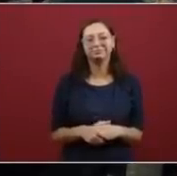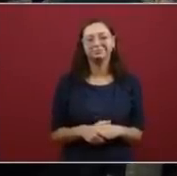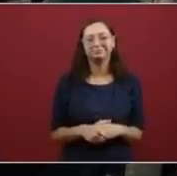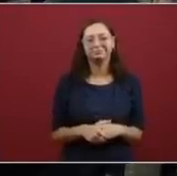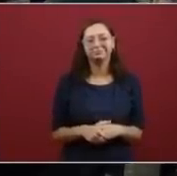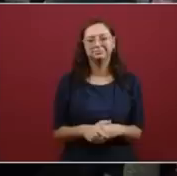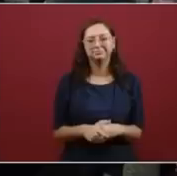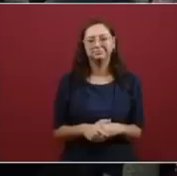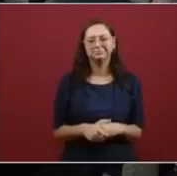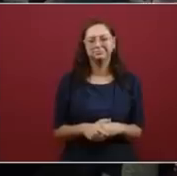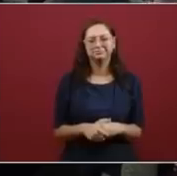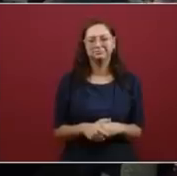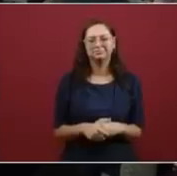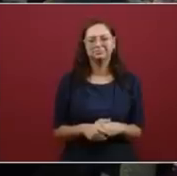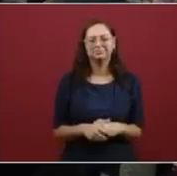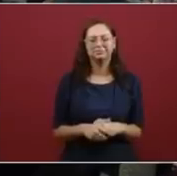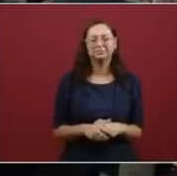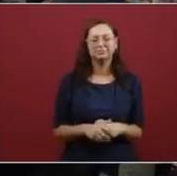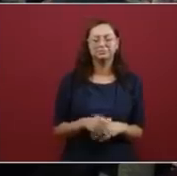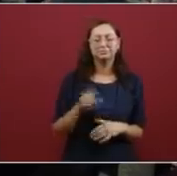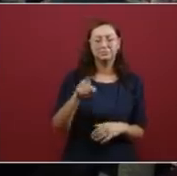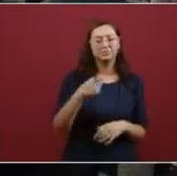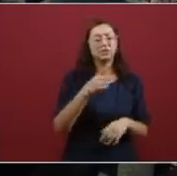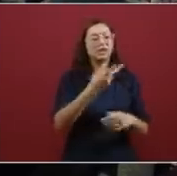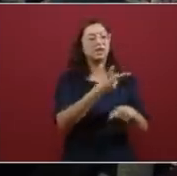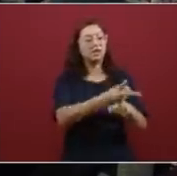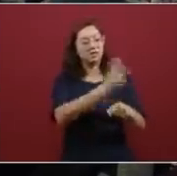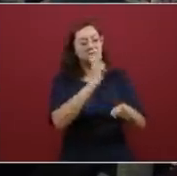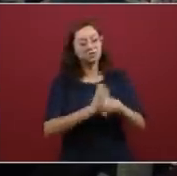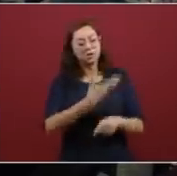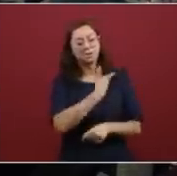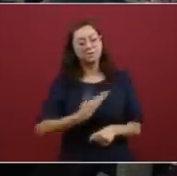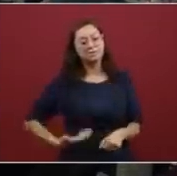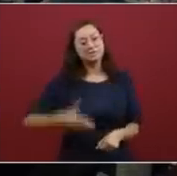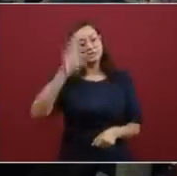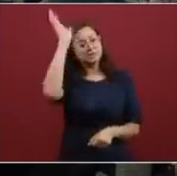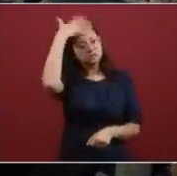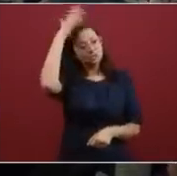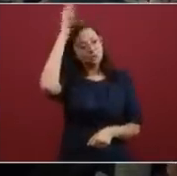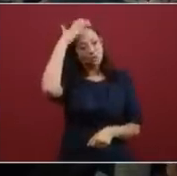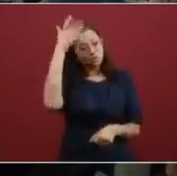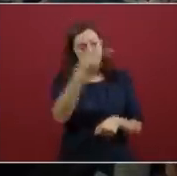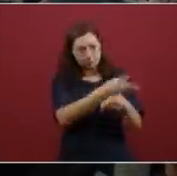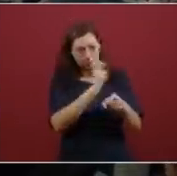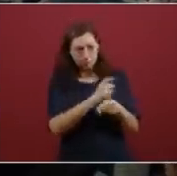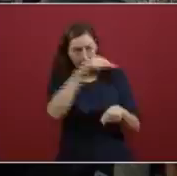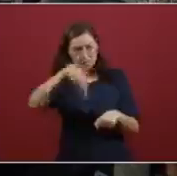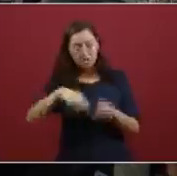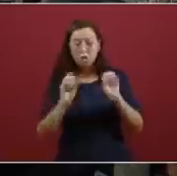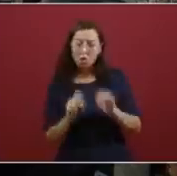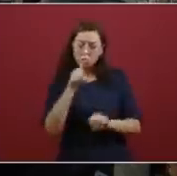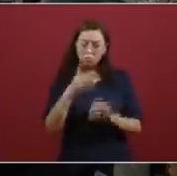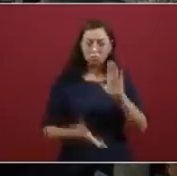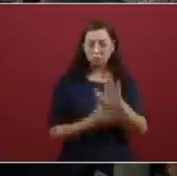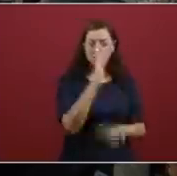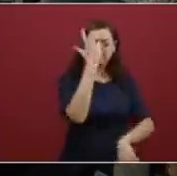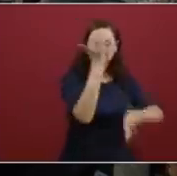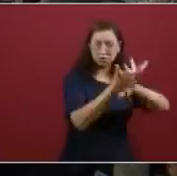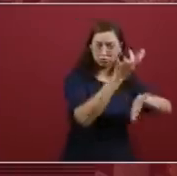¿Mande? ¿Invitó al presidente Trump o viajará usted a los Estados Unidos? ¿Se planteó esto? Hasta